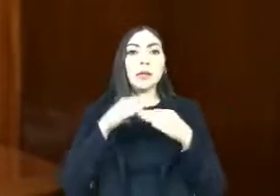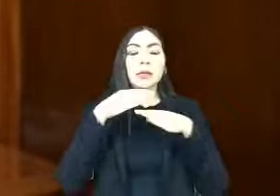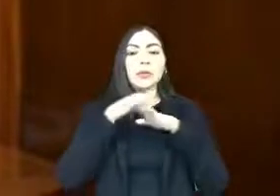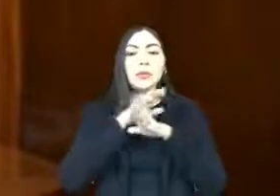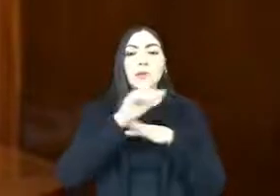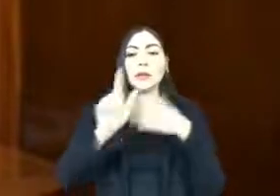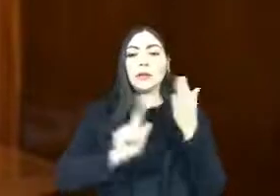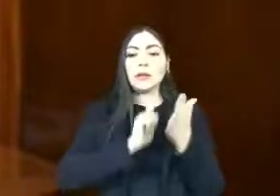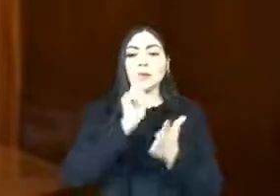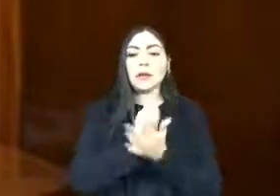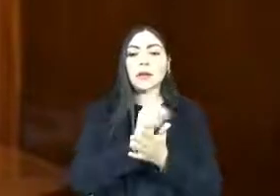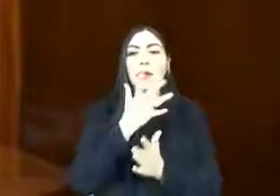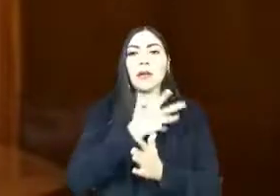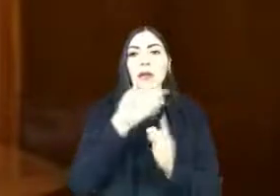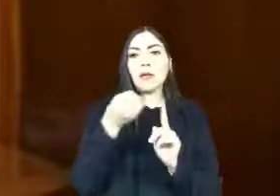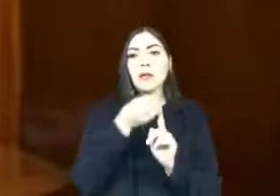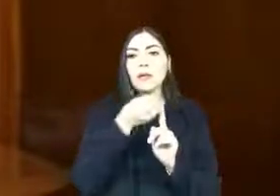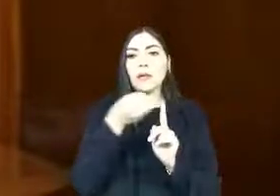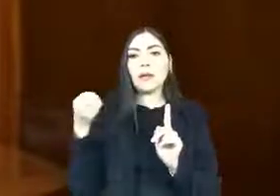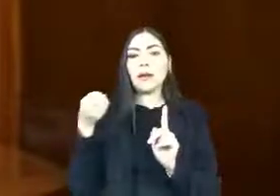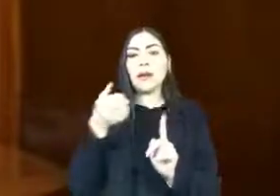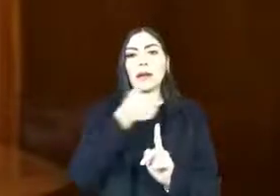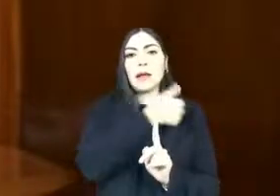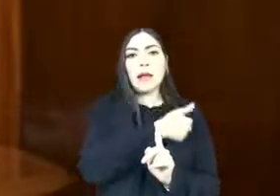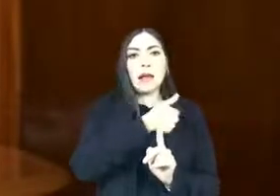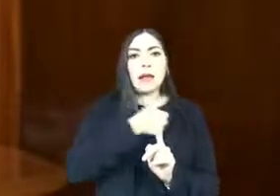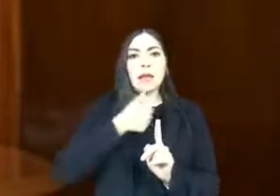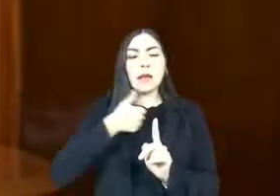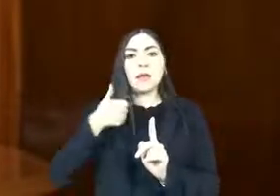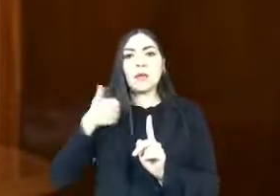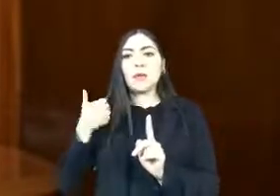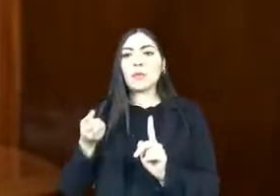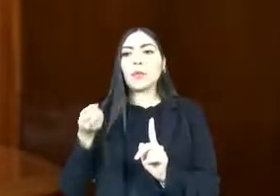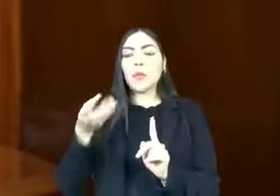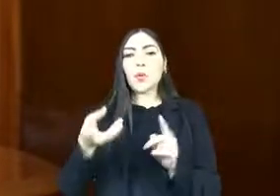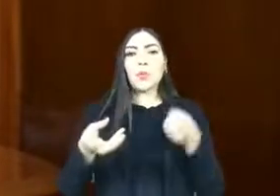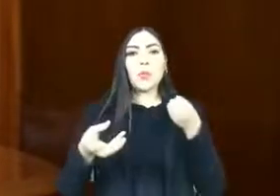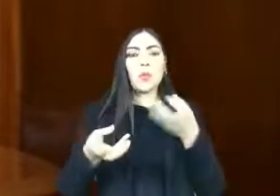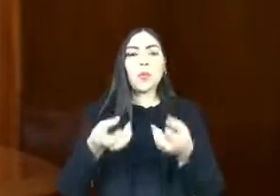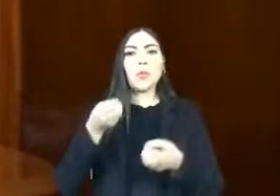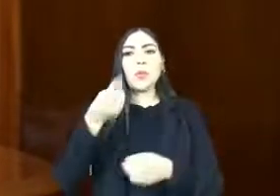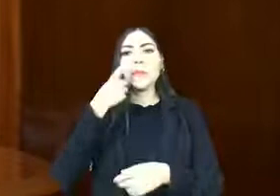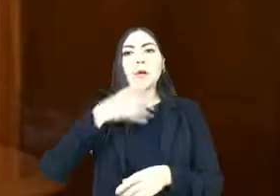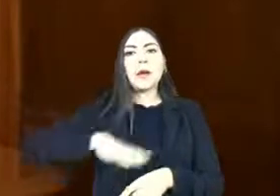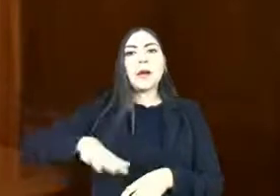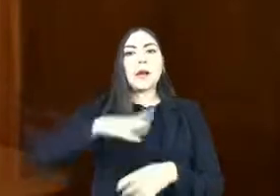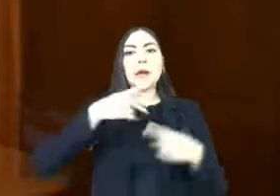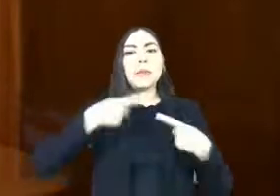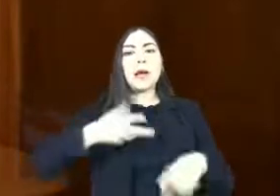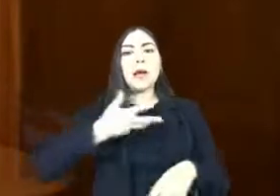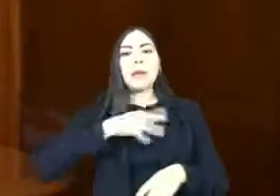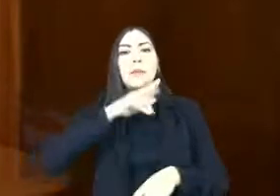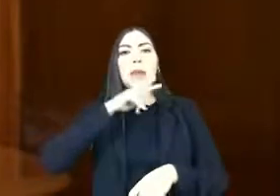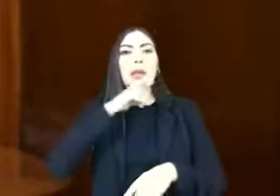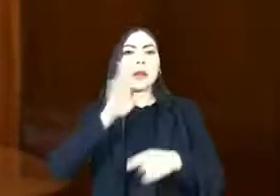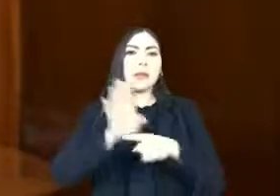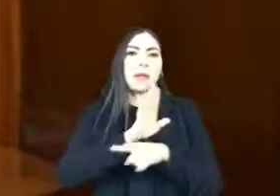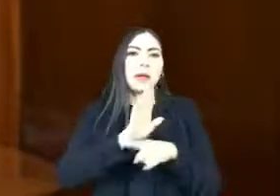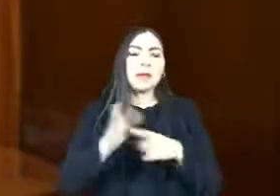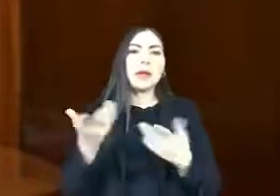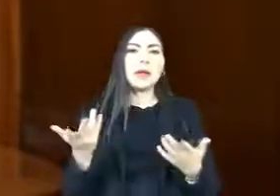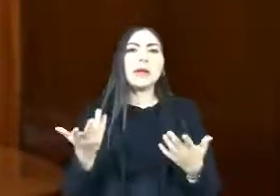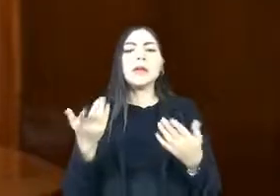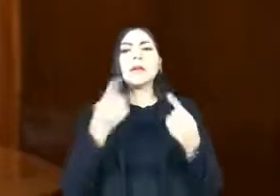que cada uno de nosotros aportamos para el beneficio de la sociedad con programas con políticas